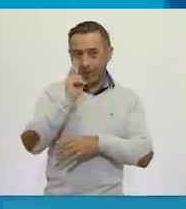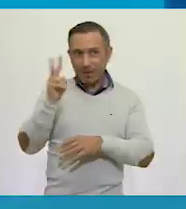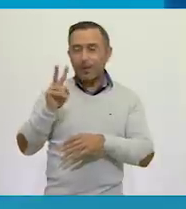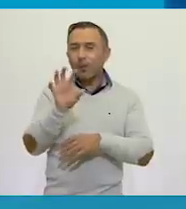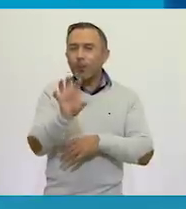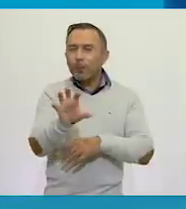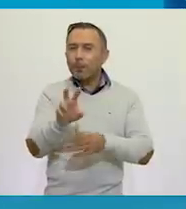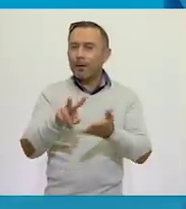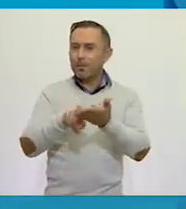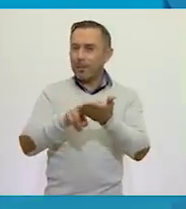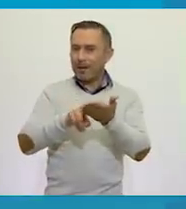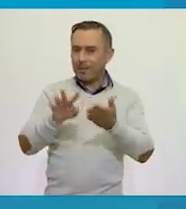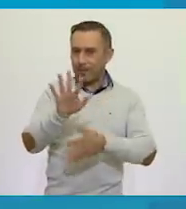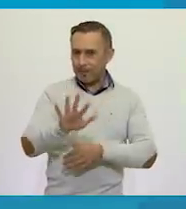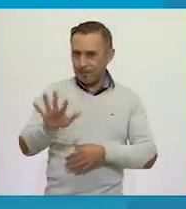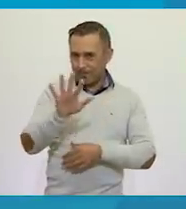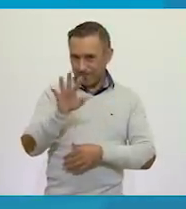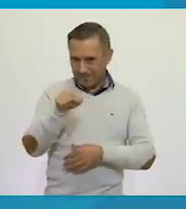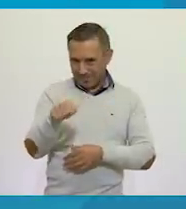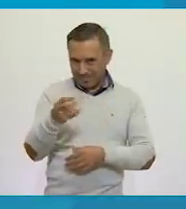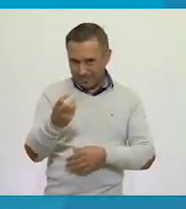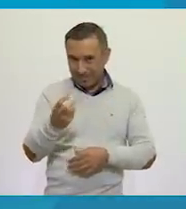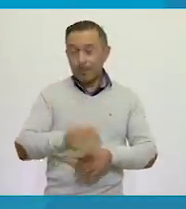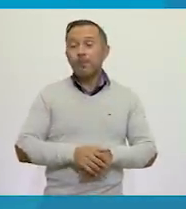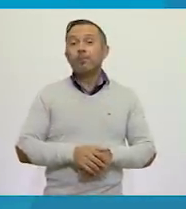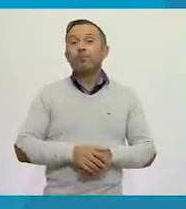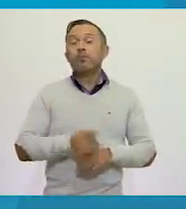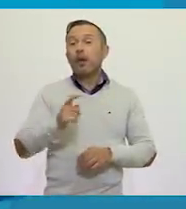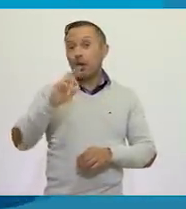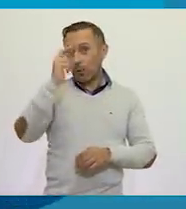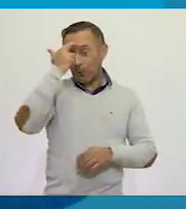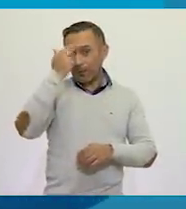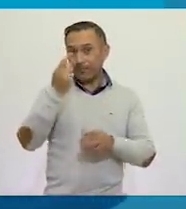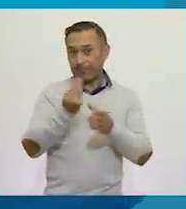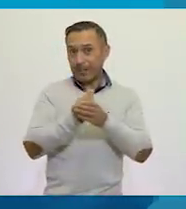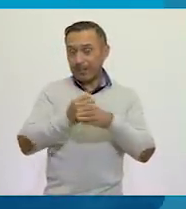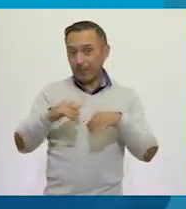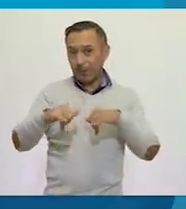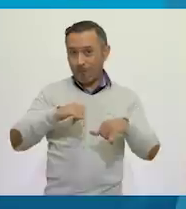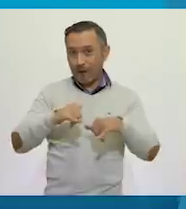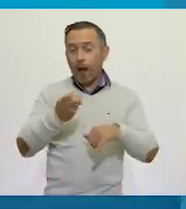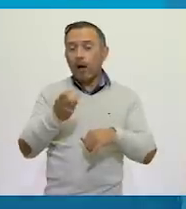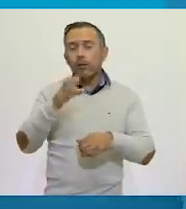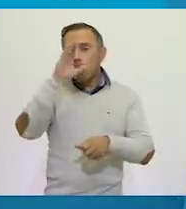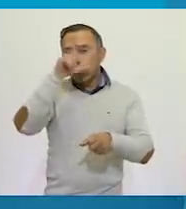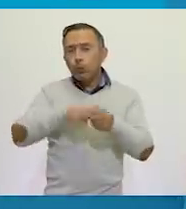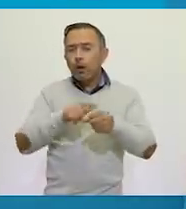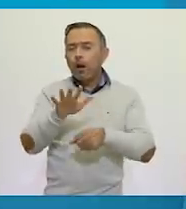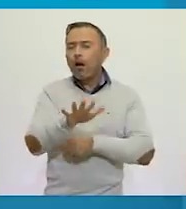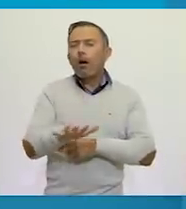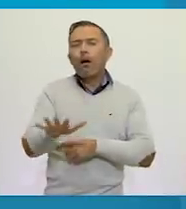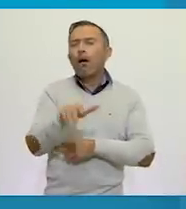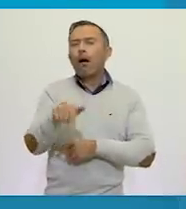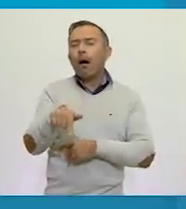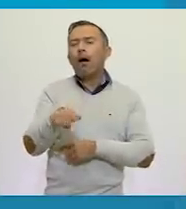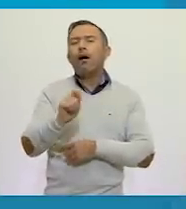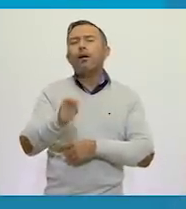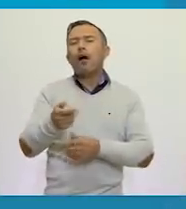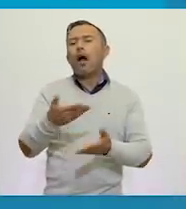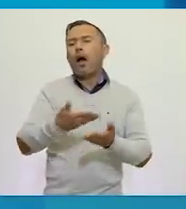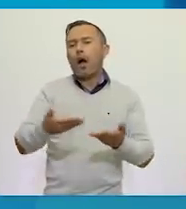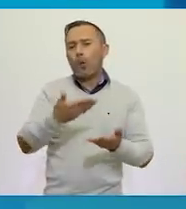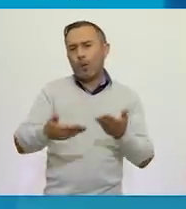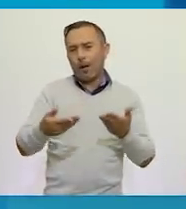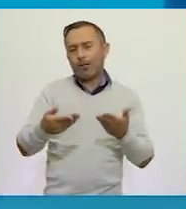Podemos observar que, recordando las clases de geografía, esta área cultural abarca lo que actualmente conocemos